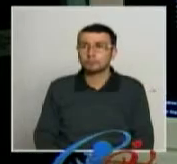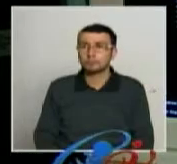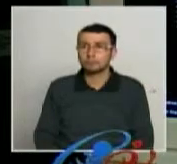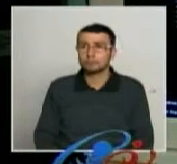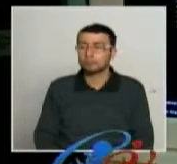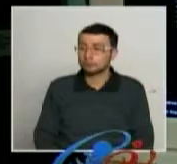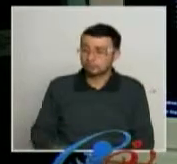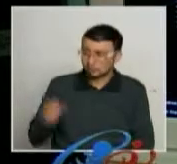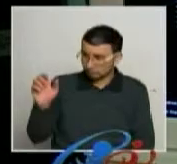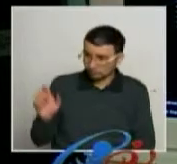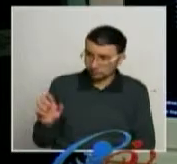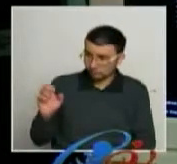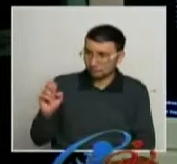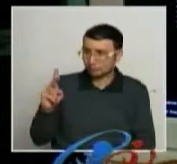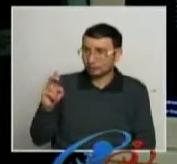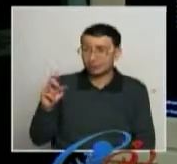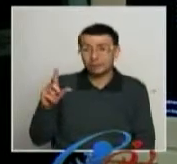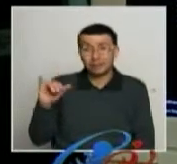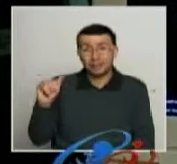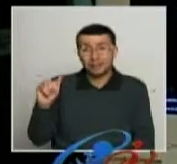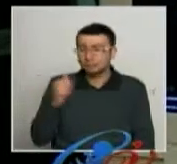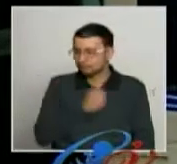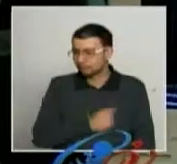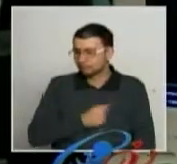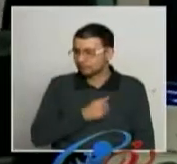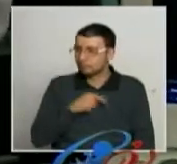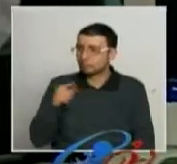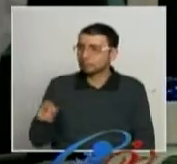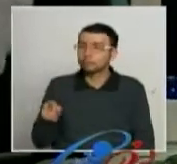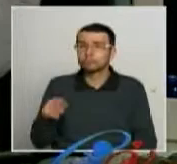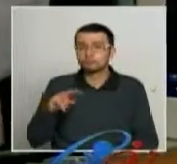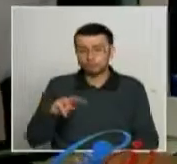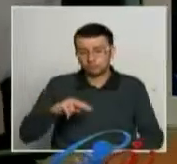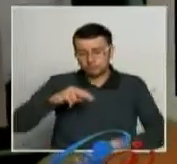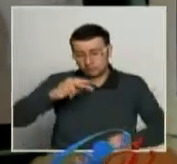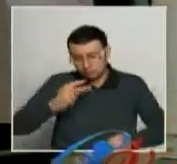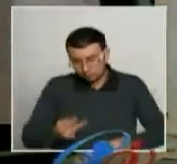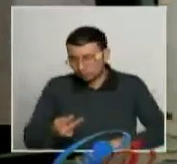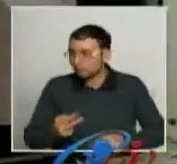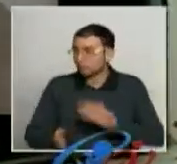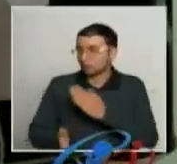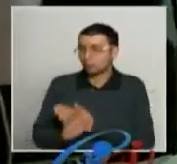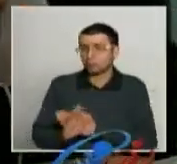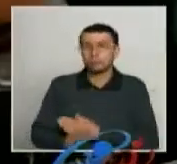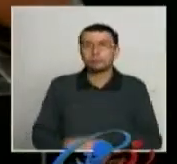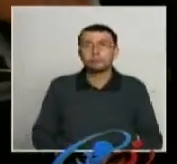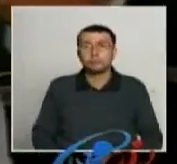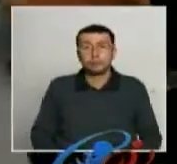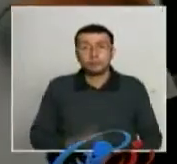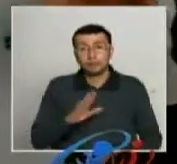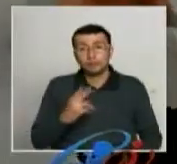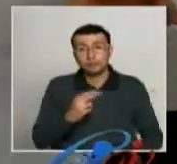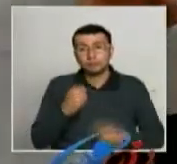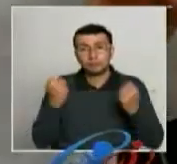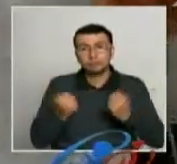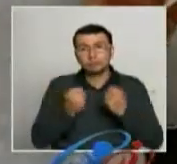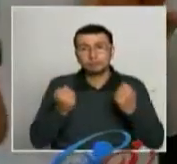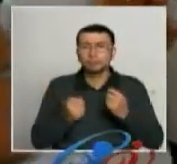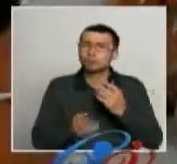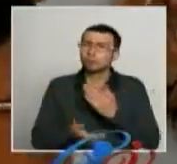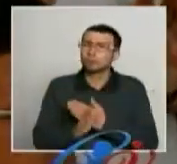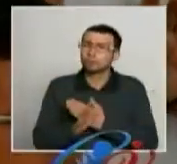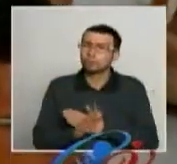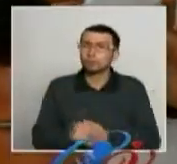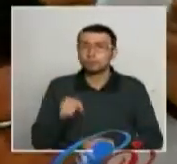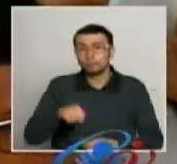pedirle a doña Evelia que se coloque boca abajo para mirarle la vena poplitea. Bueno, vamos a ir a este corte comerciales para que continuemos